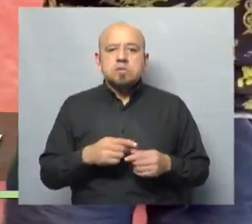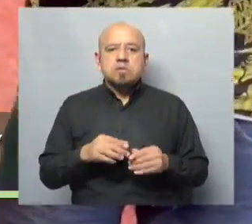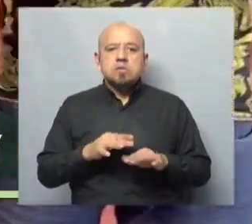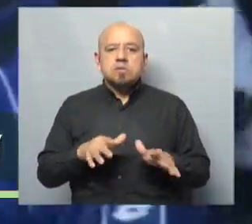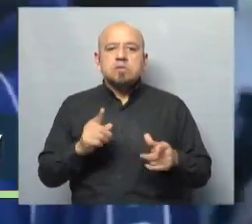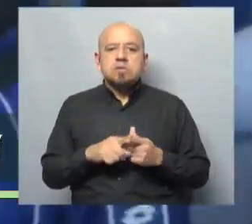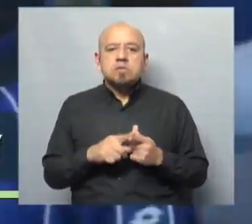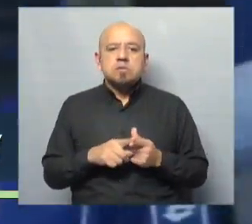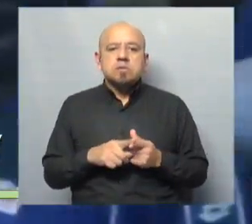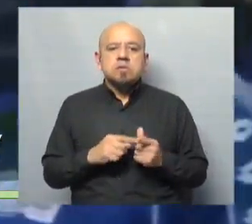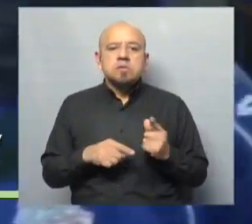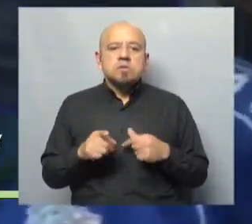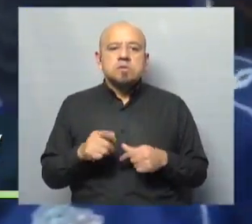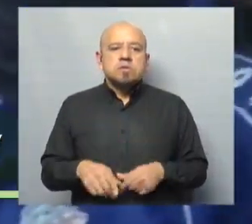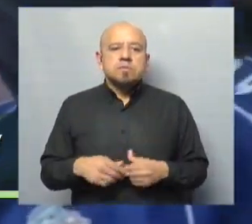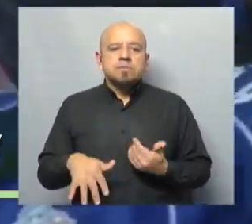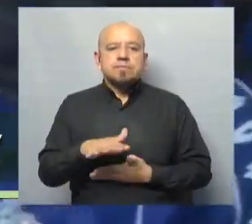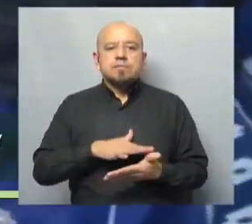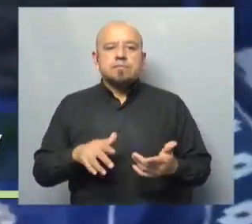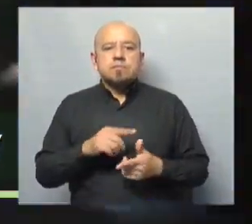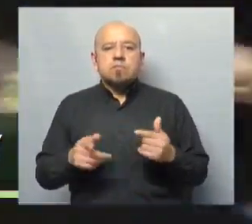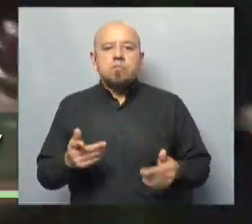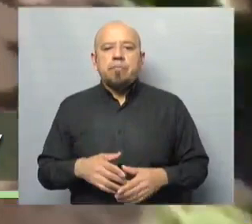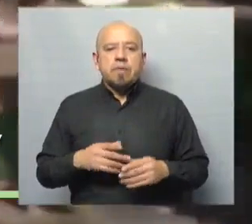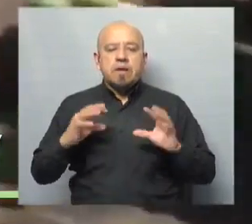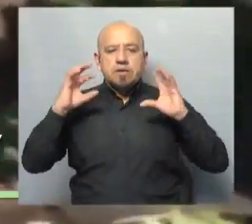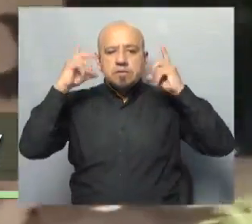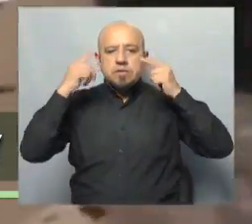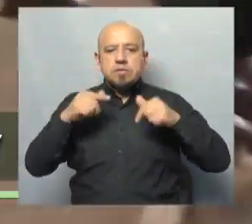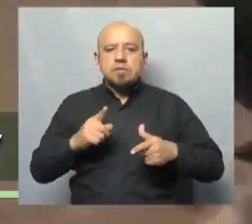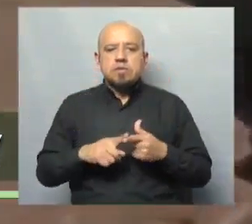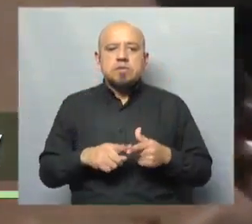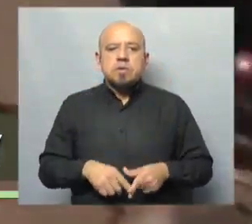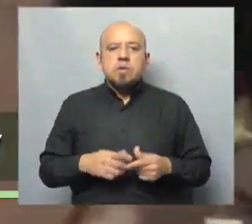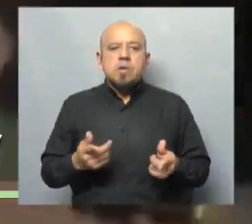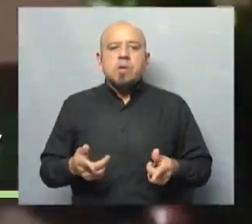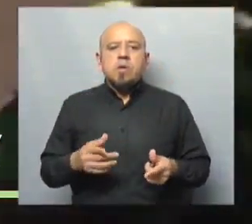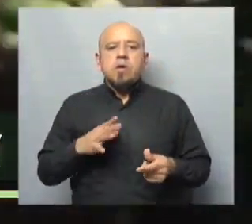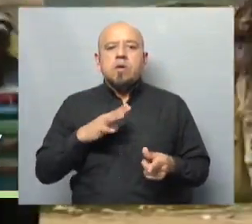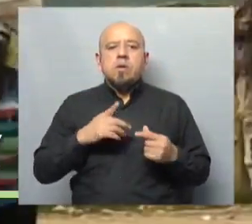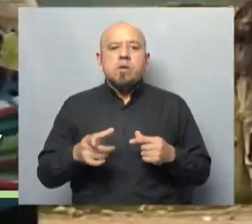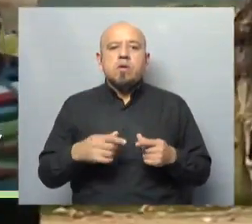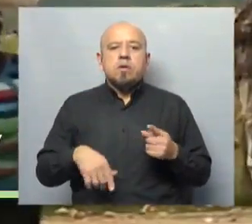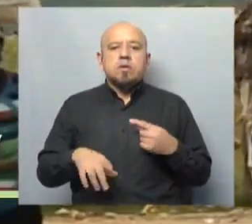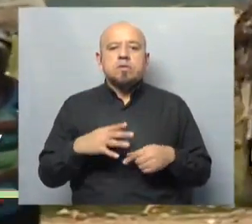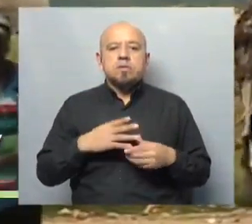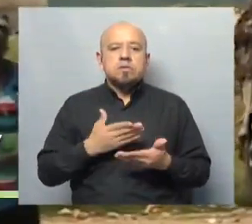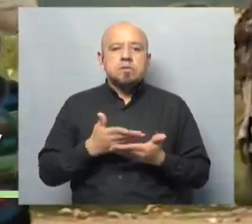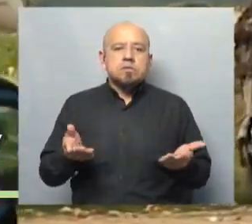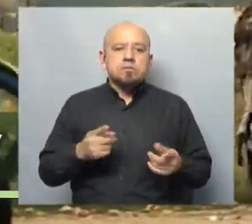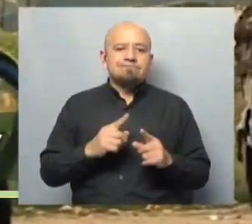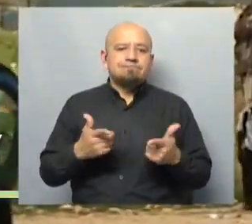manifestantes en medio de una escalada de violencia y el auge de los grupos armados los manifestantes ponen la mira en los altos niveles de desaprobación